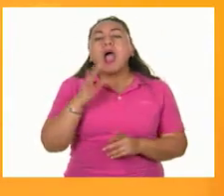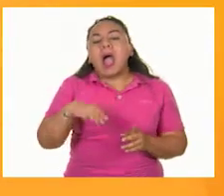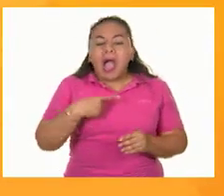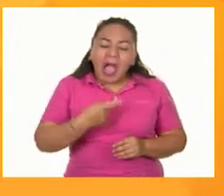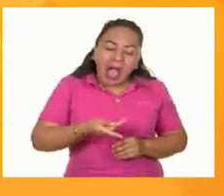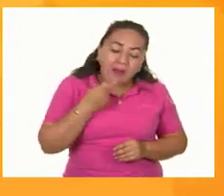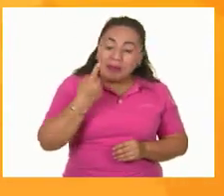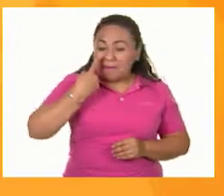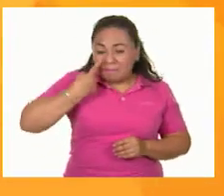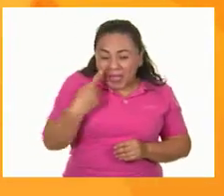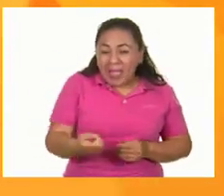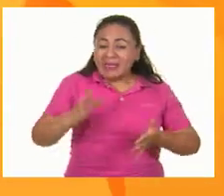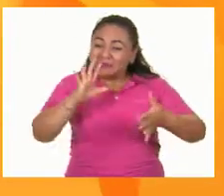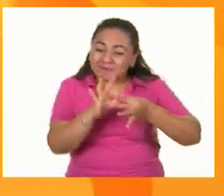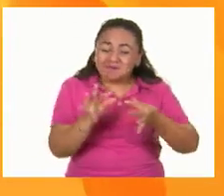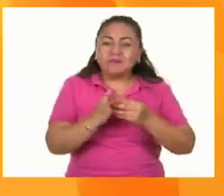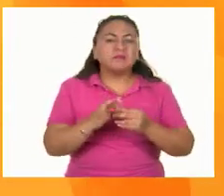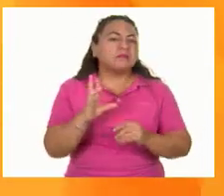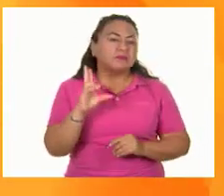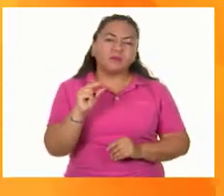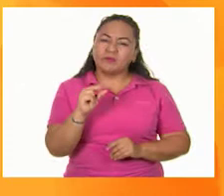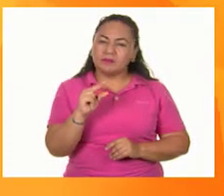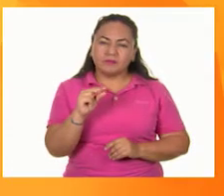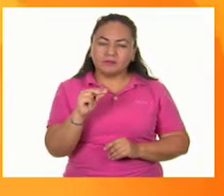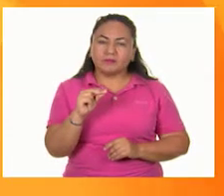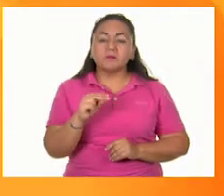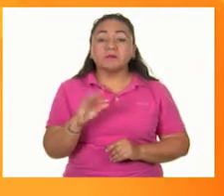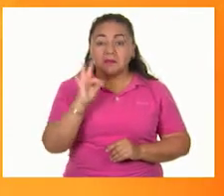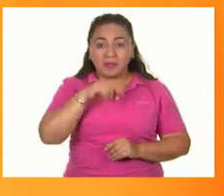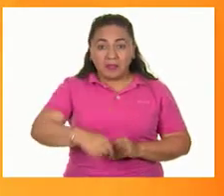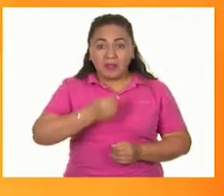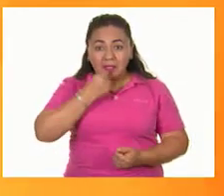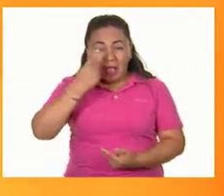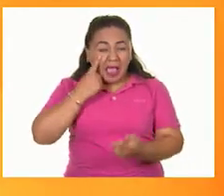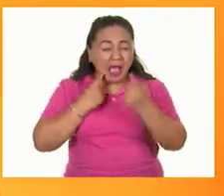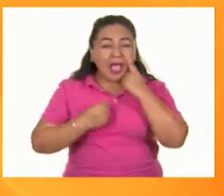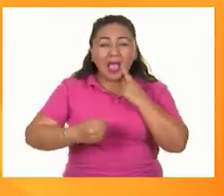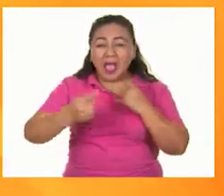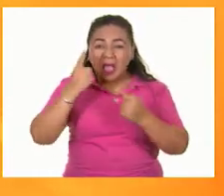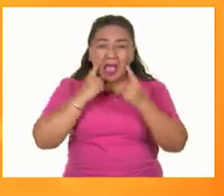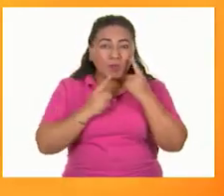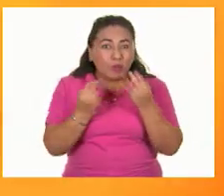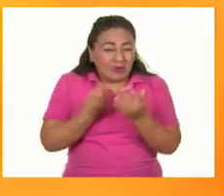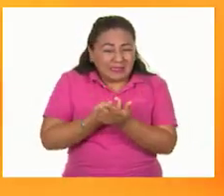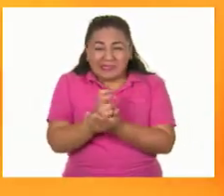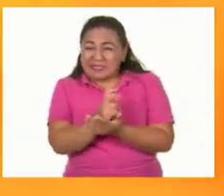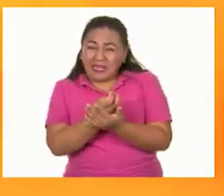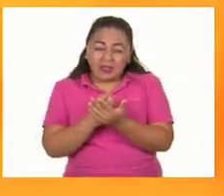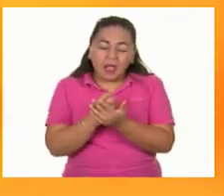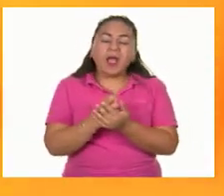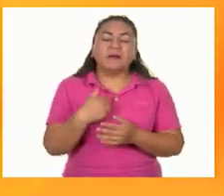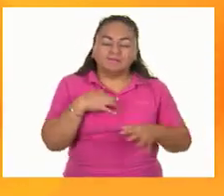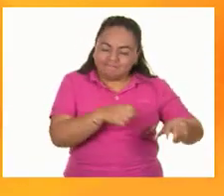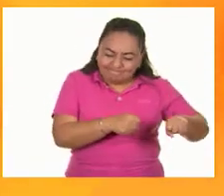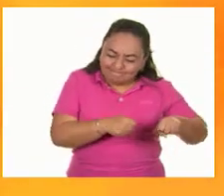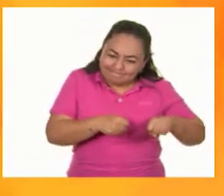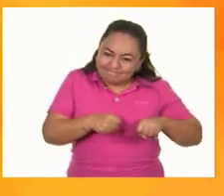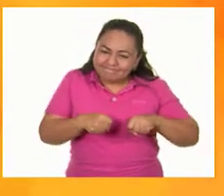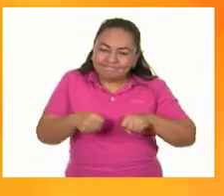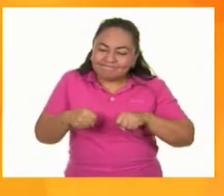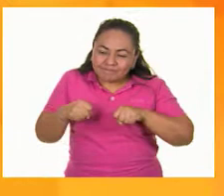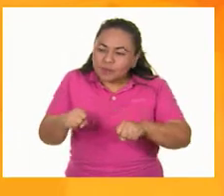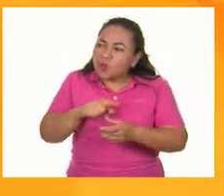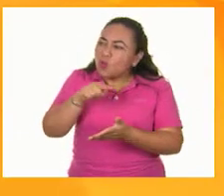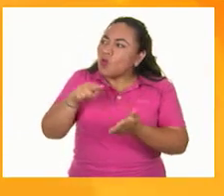hacerle reproches de su conducta. También, si el berrinche es muy agitado, buscar un lugar seguro y esperar a que se